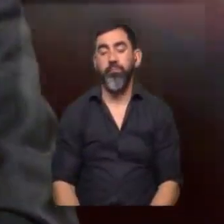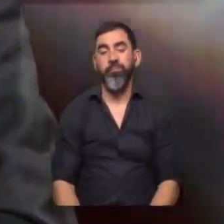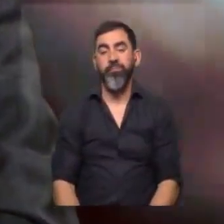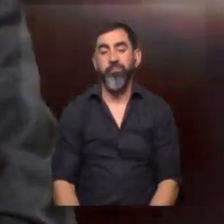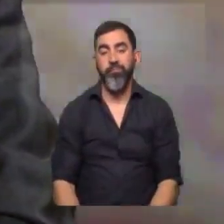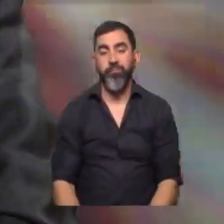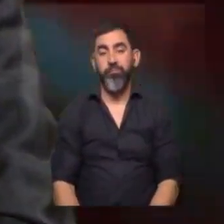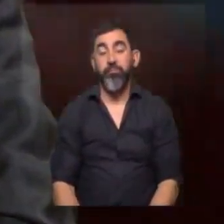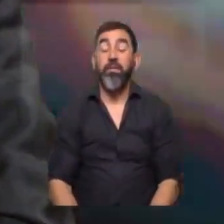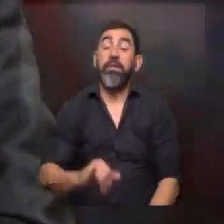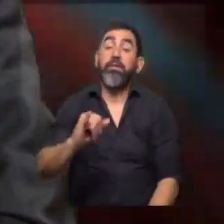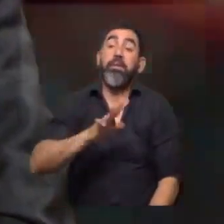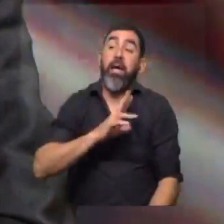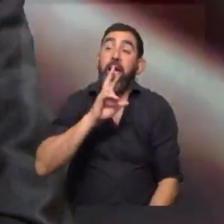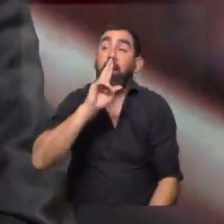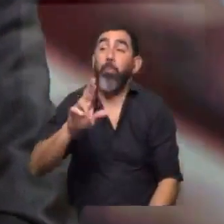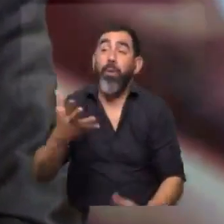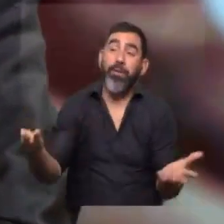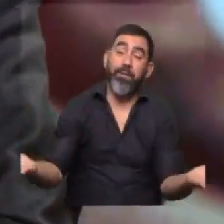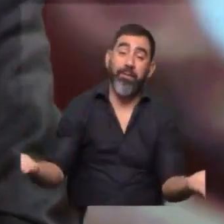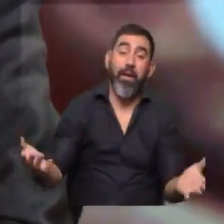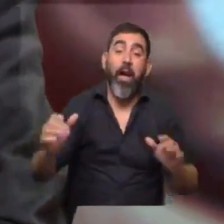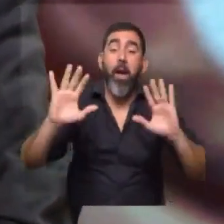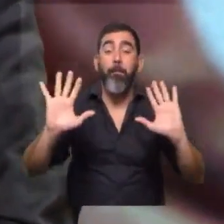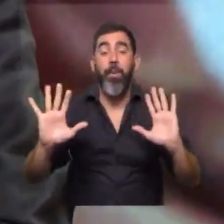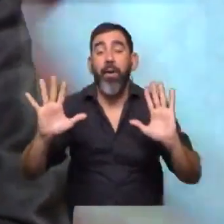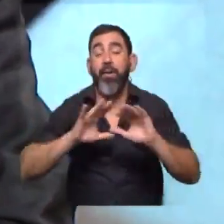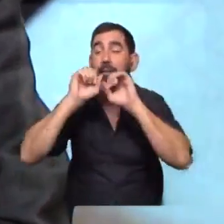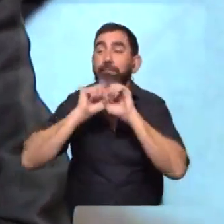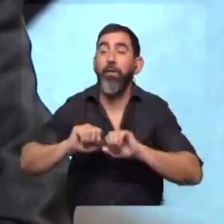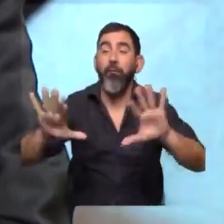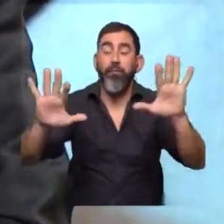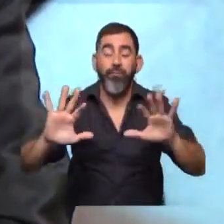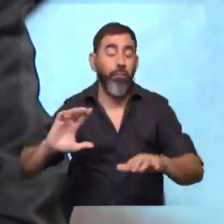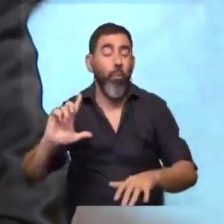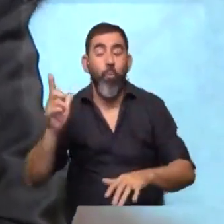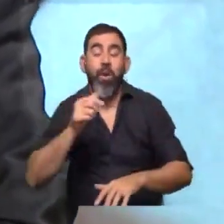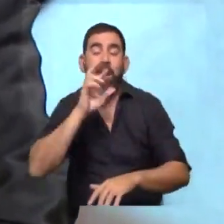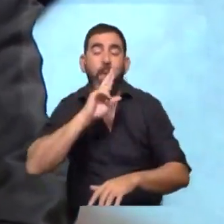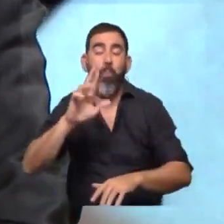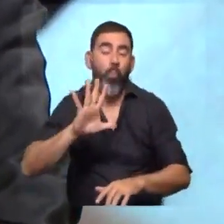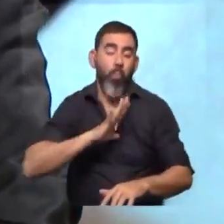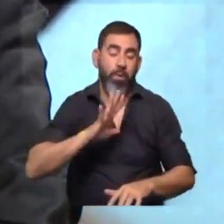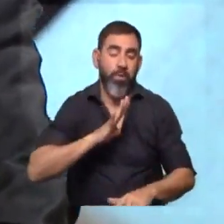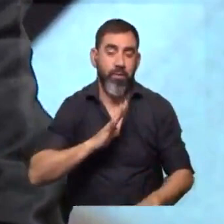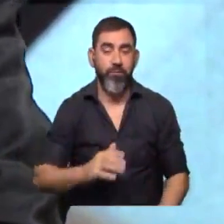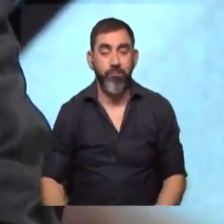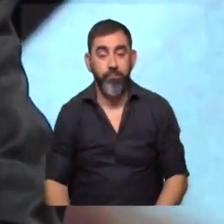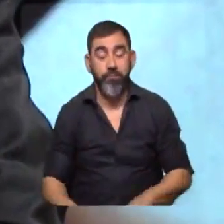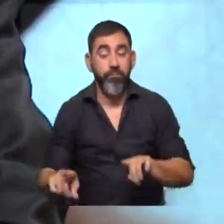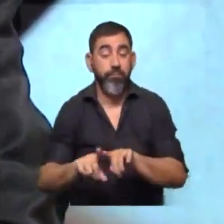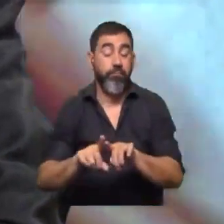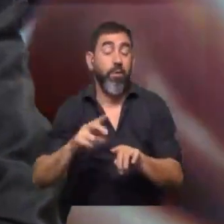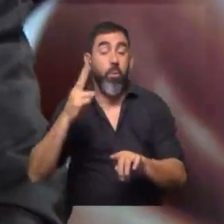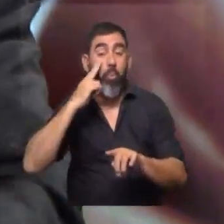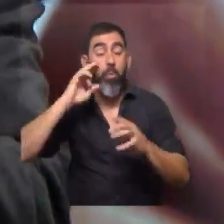Si tuviera la respuesta, probablemente estaría difundiendo. Yo creo que tiene algo parecido a lo que vemos con la crisis climática.